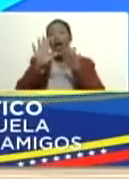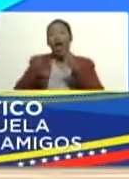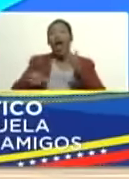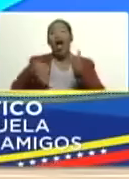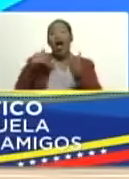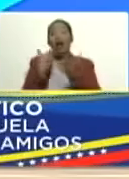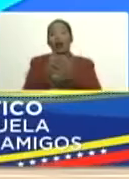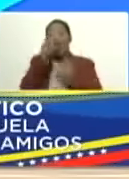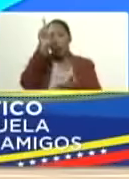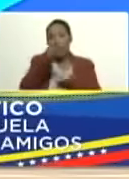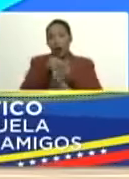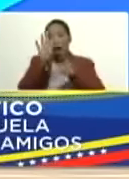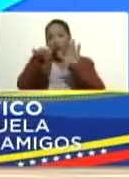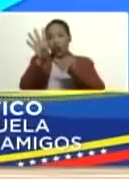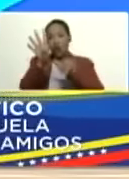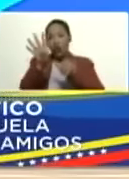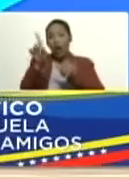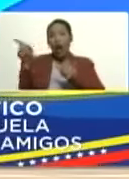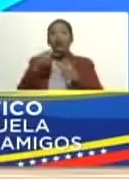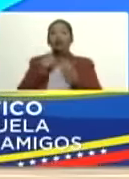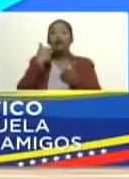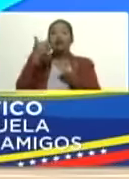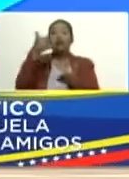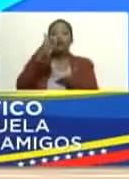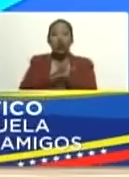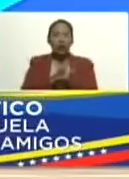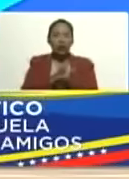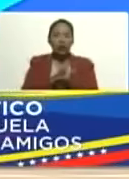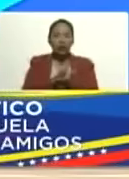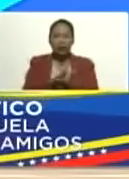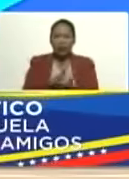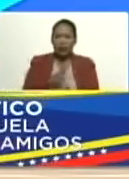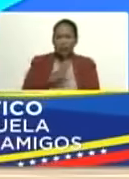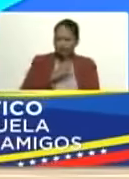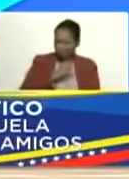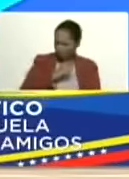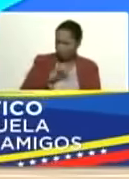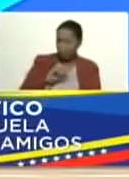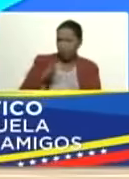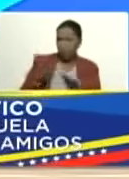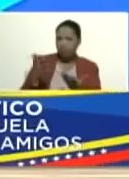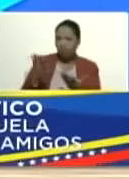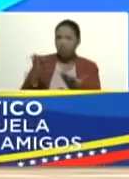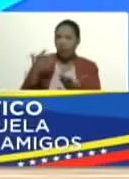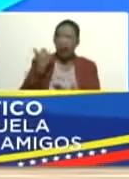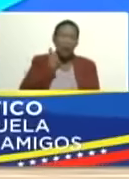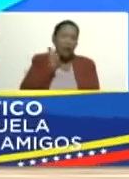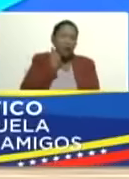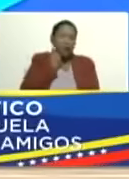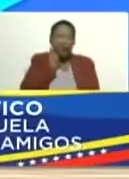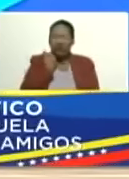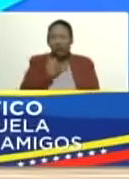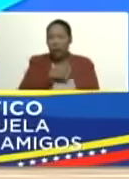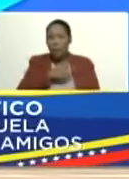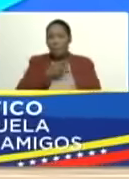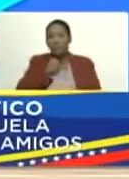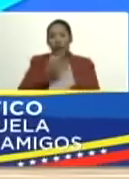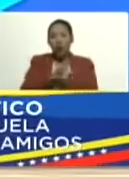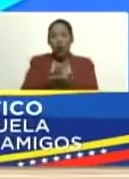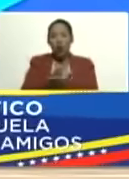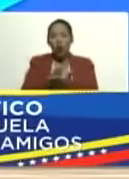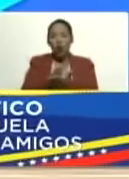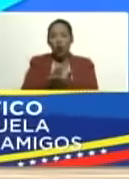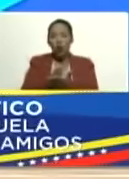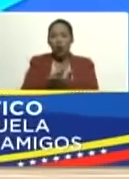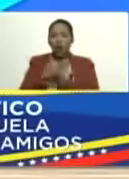2014. Murió de manera súbita y extraña. Enfermó y murió. Siempre nos